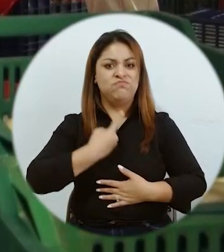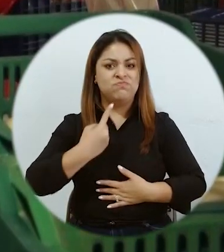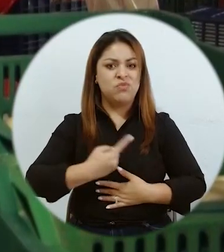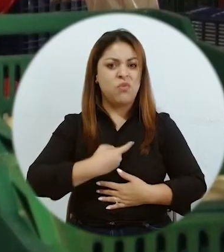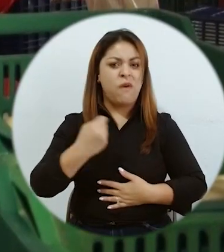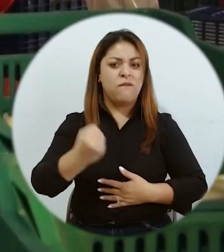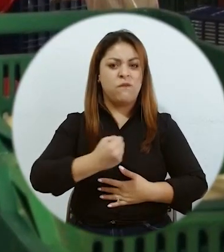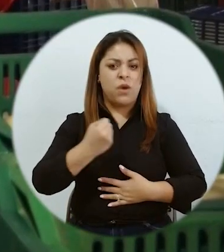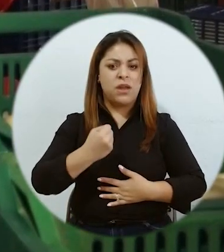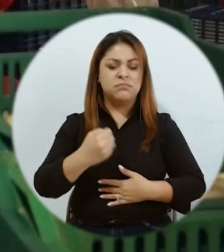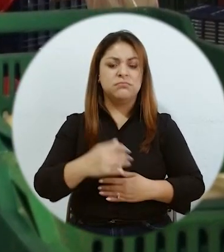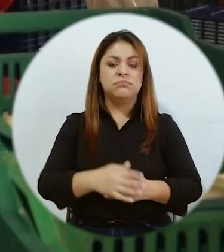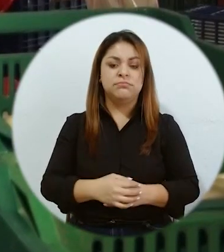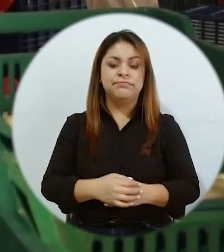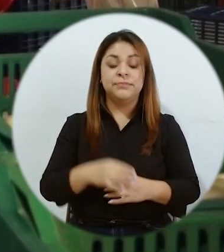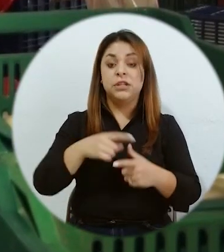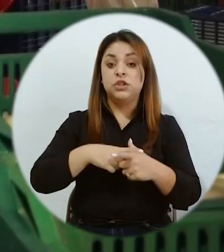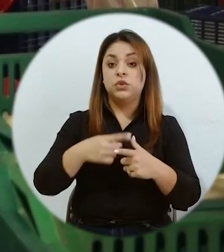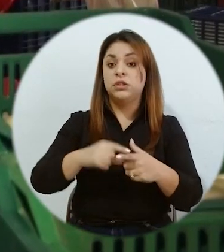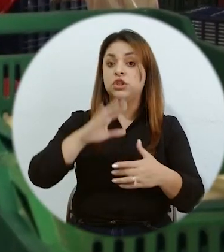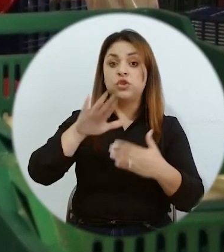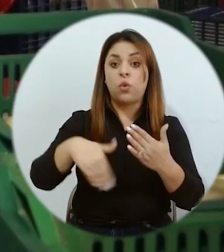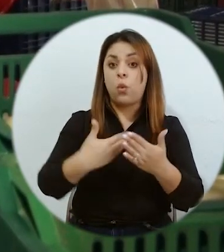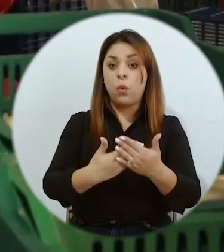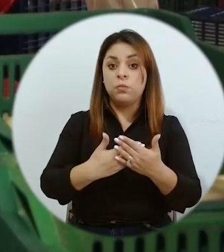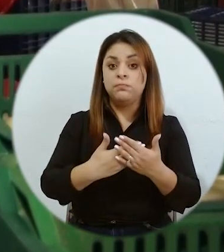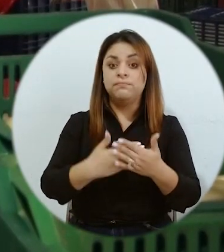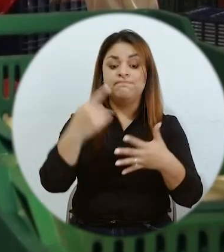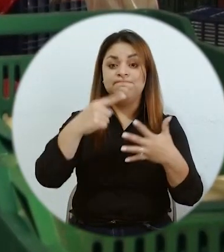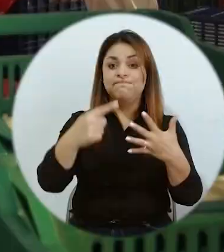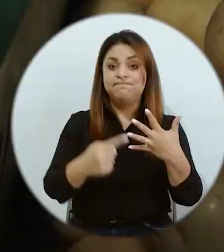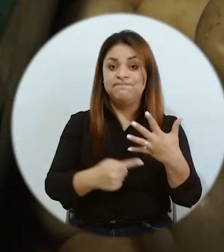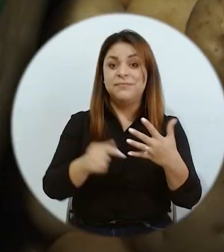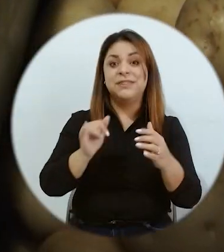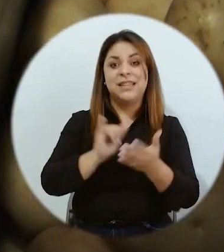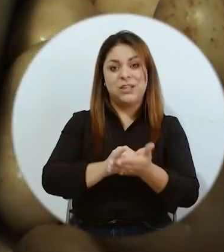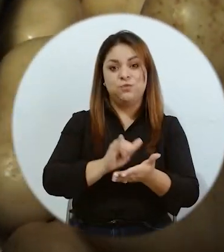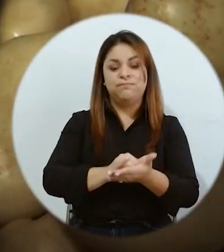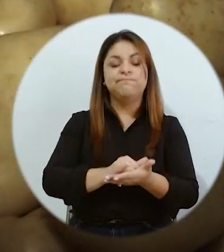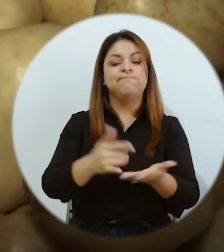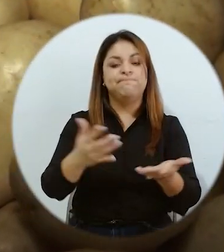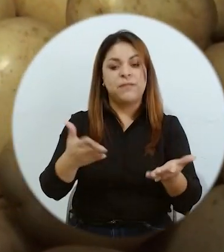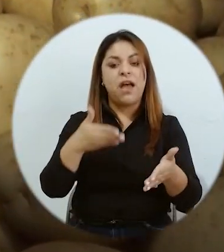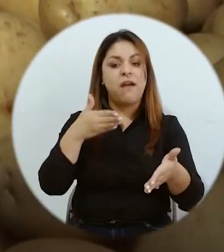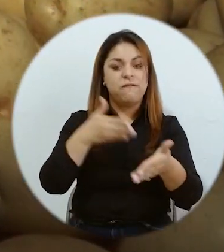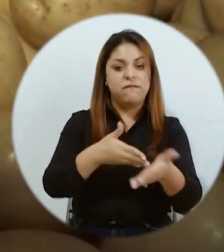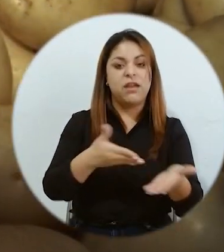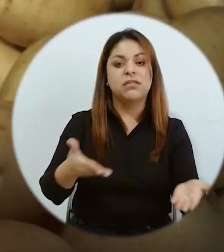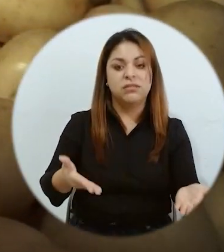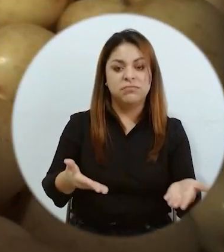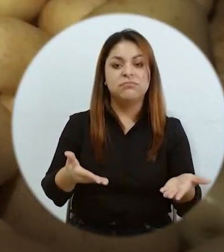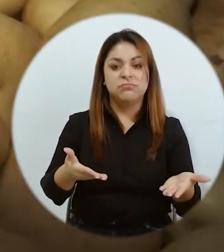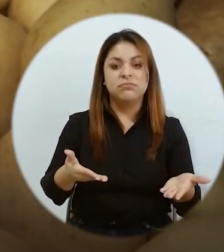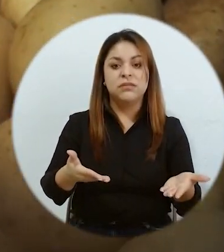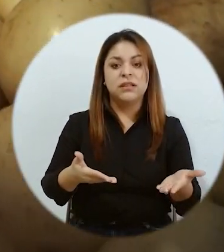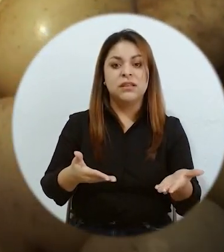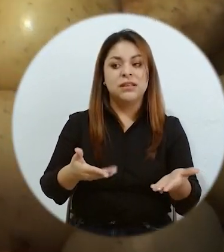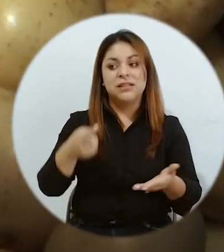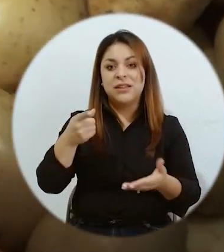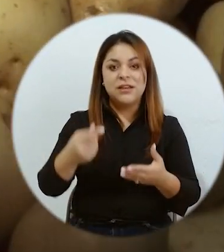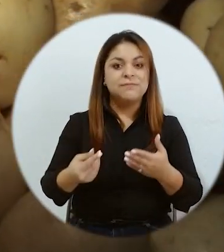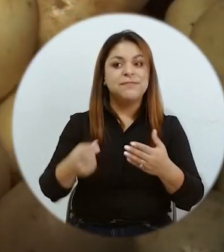soledad y de abandono. Entonces todo esto ha abonado a que